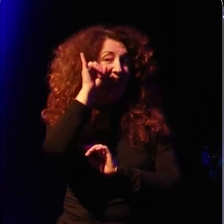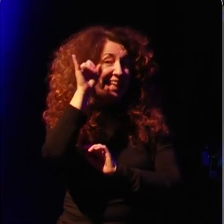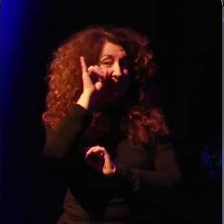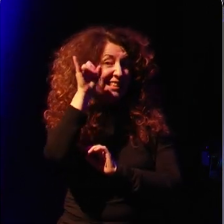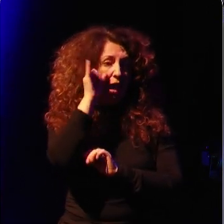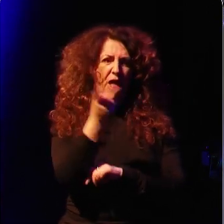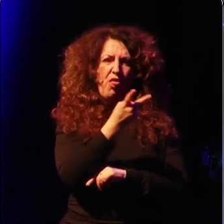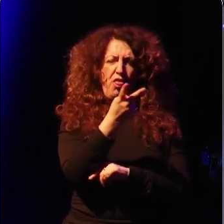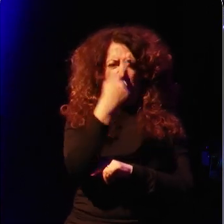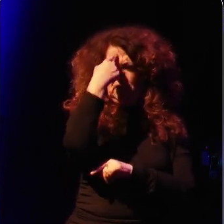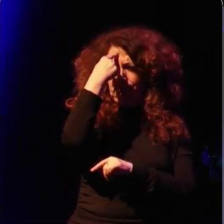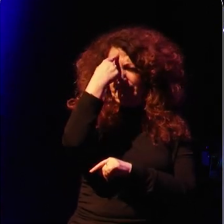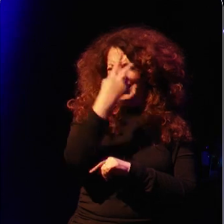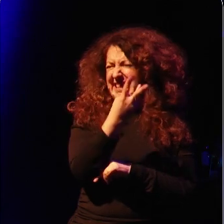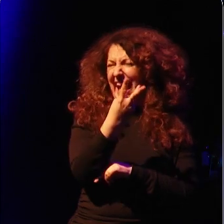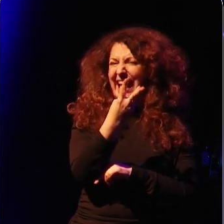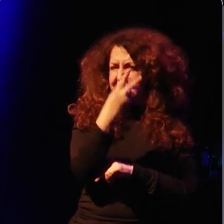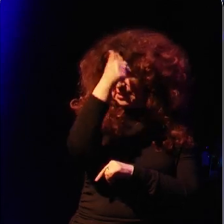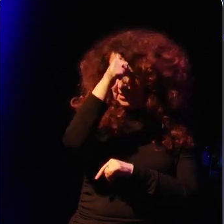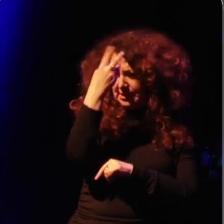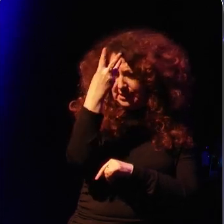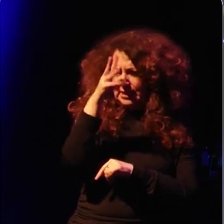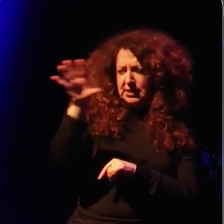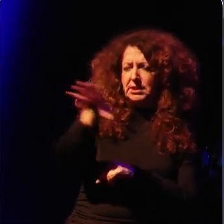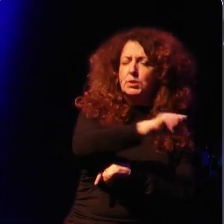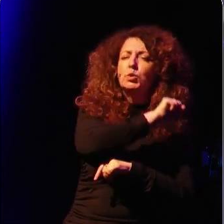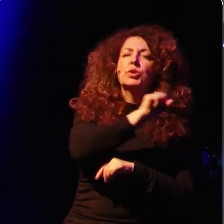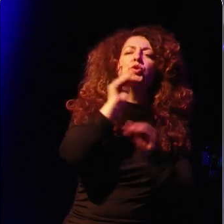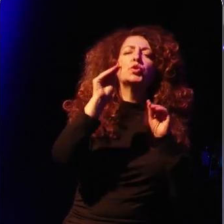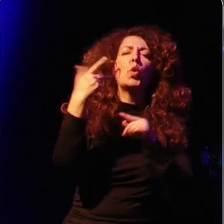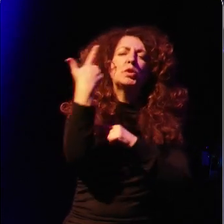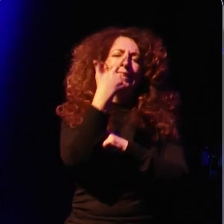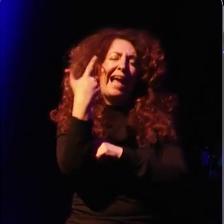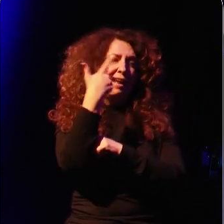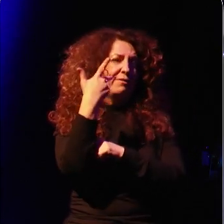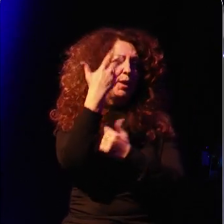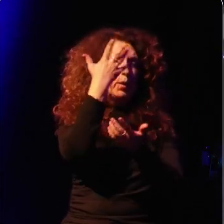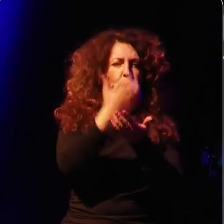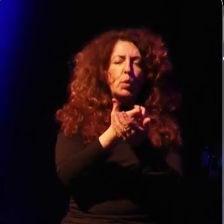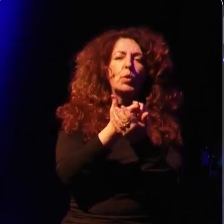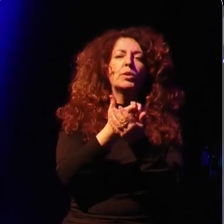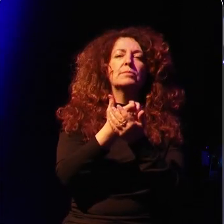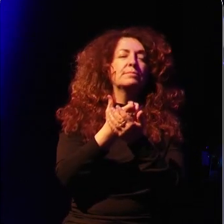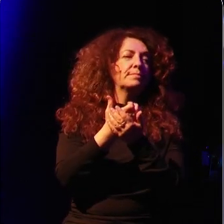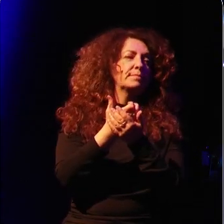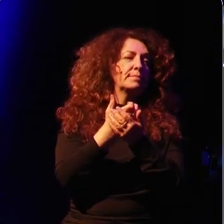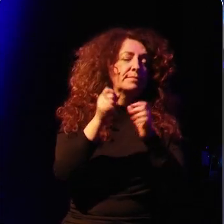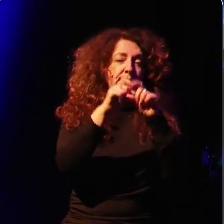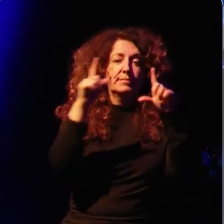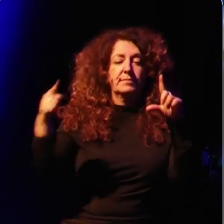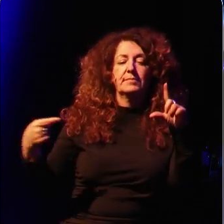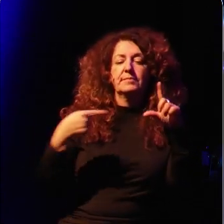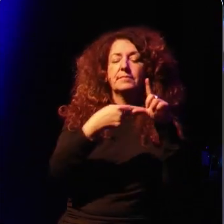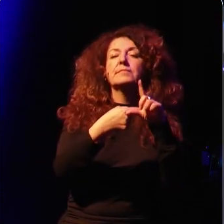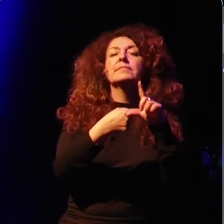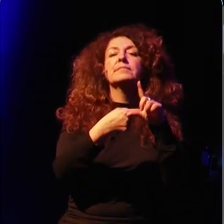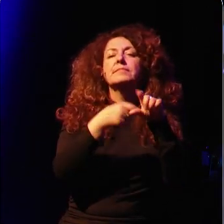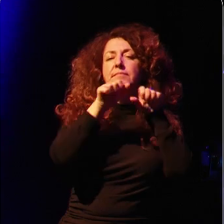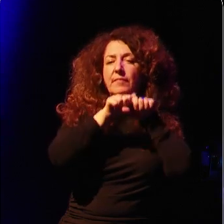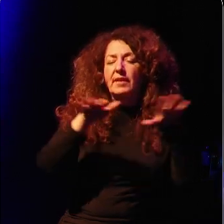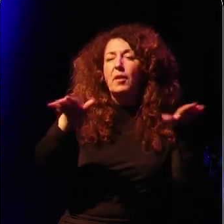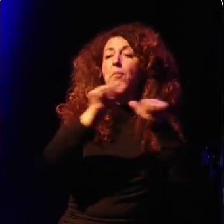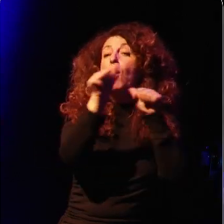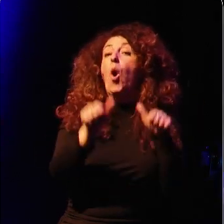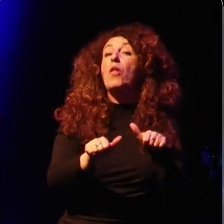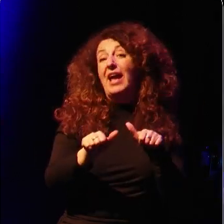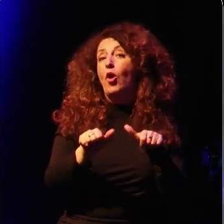cogen dos taraos, tres taraos en particular, cogen su selfie de Instagram y le agregan con un estable difusión, con un